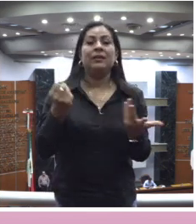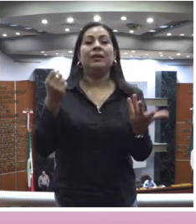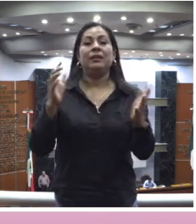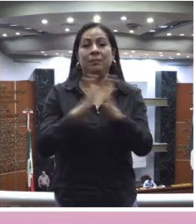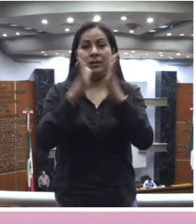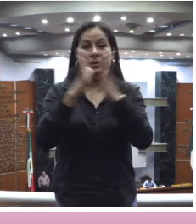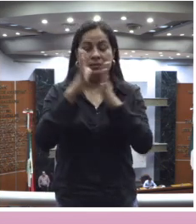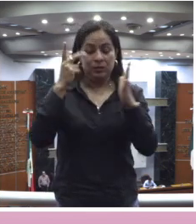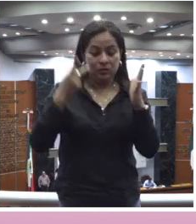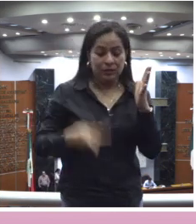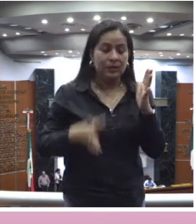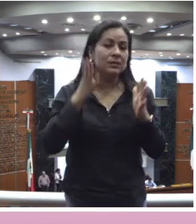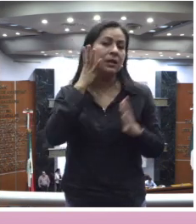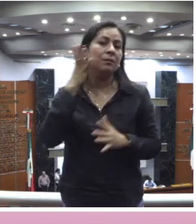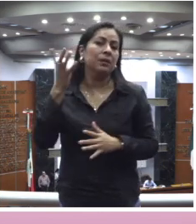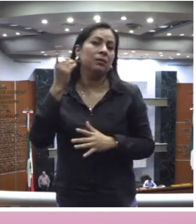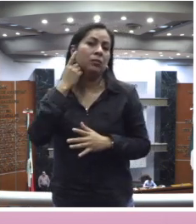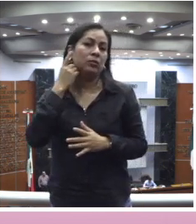este Congreso.